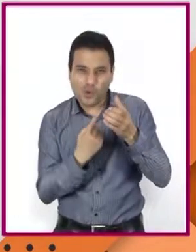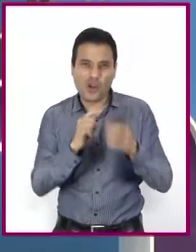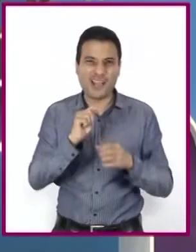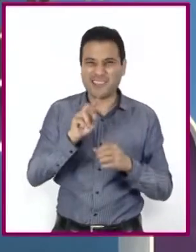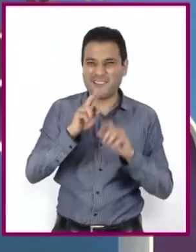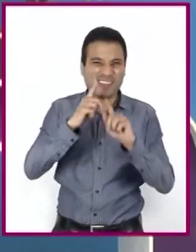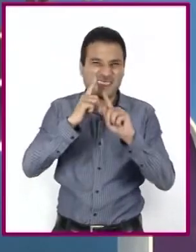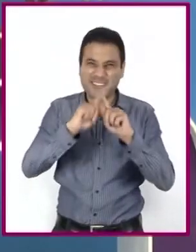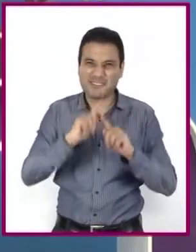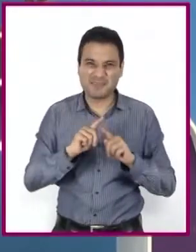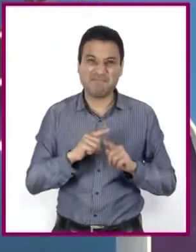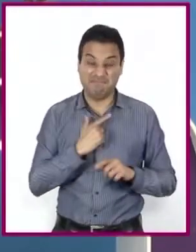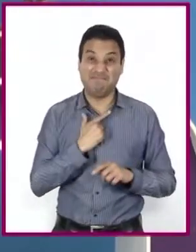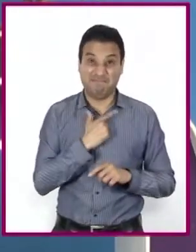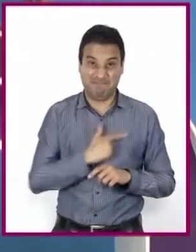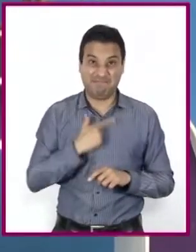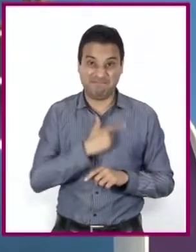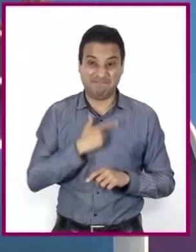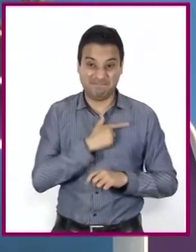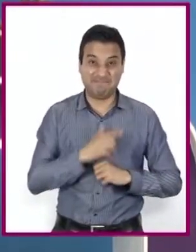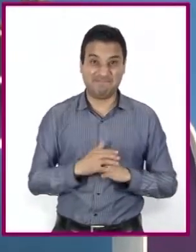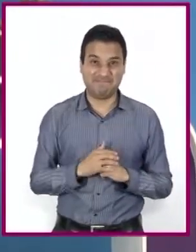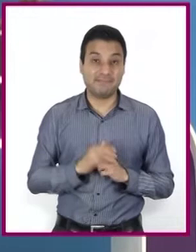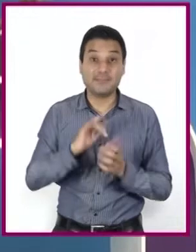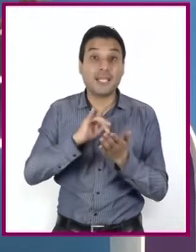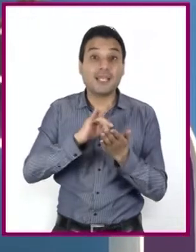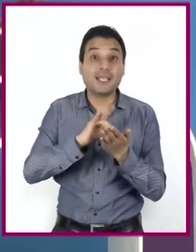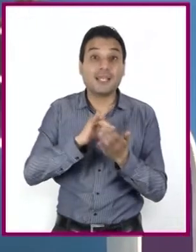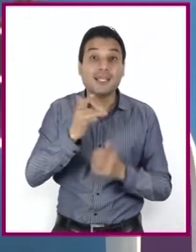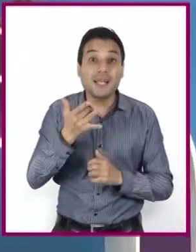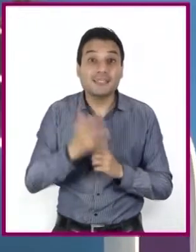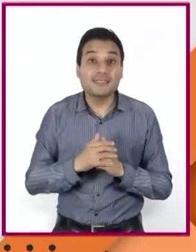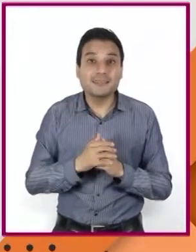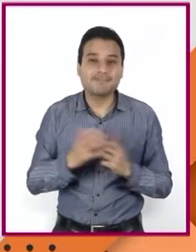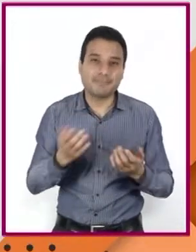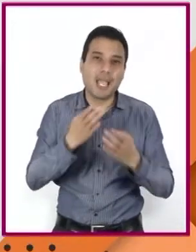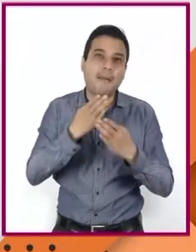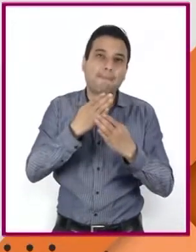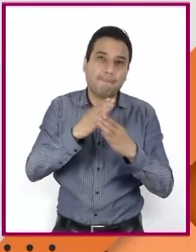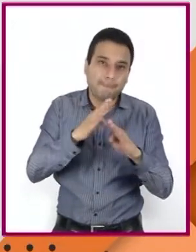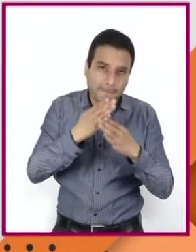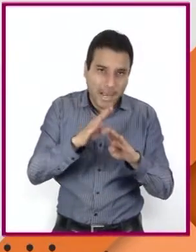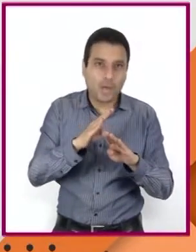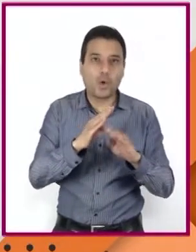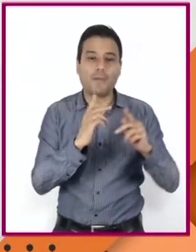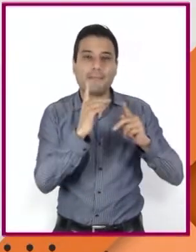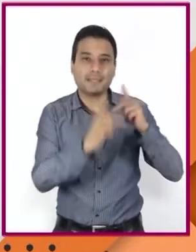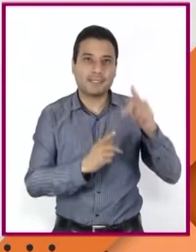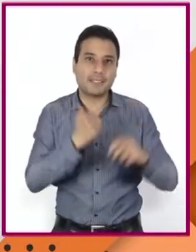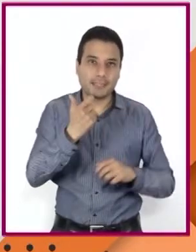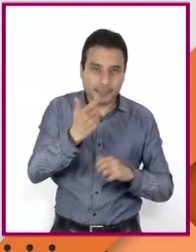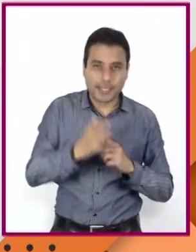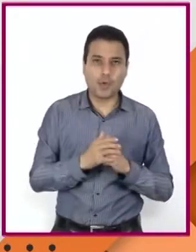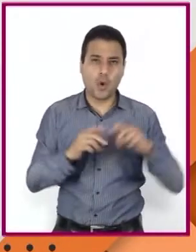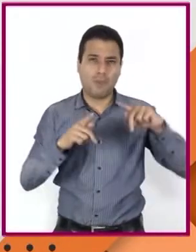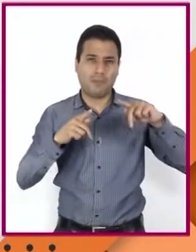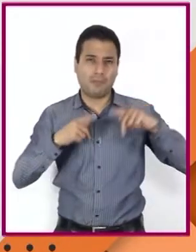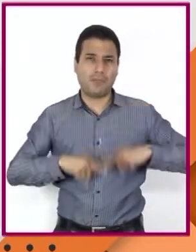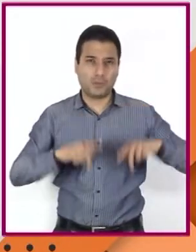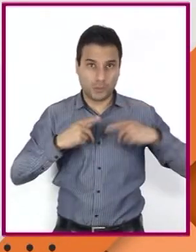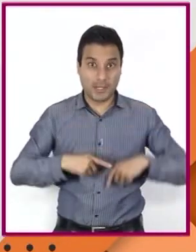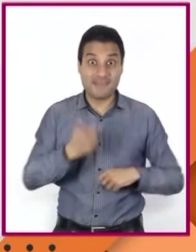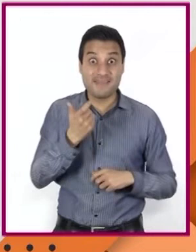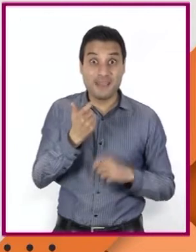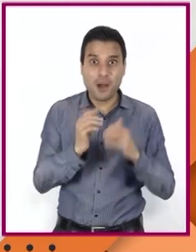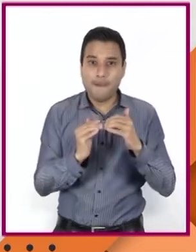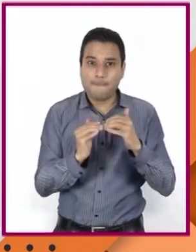constante. Gracias al aumento de los préstamos por parte de los bancos, la creciente clase media urbana gozó de la vida